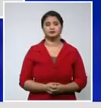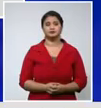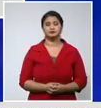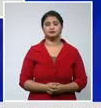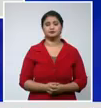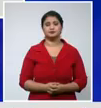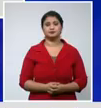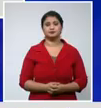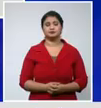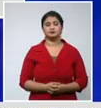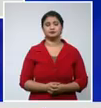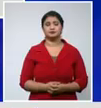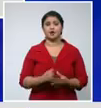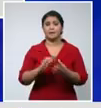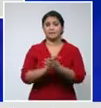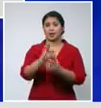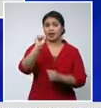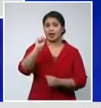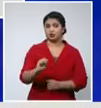tasa de